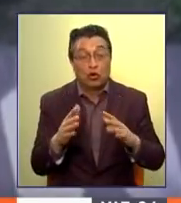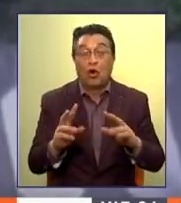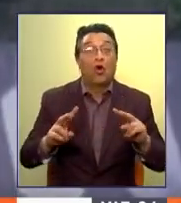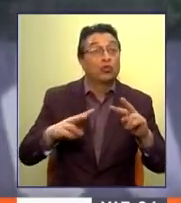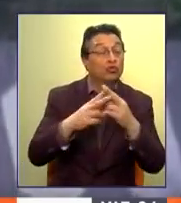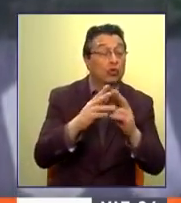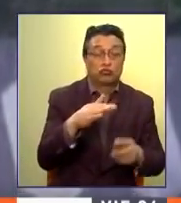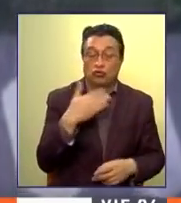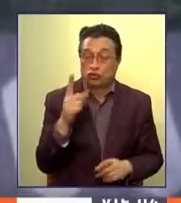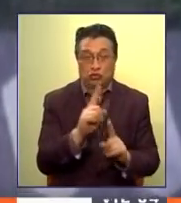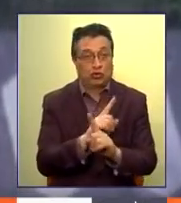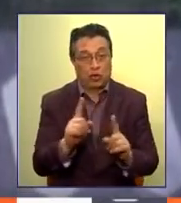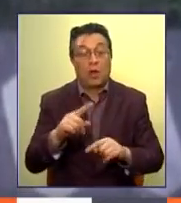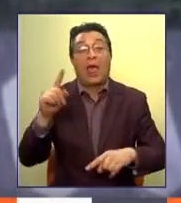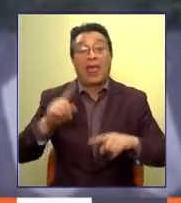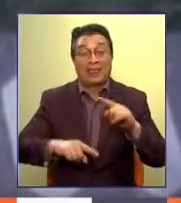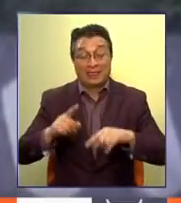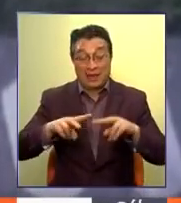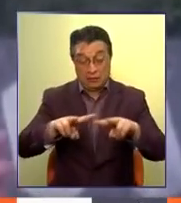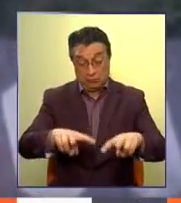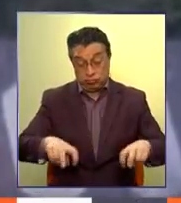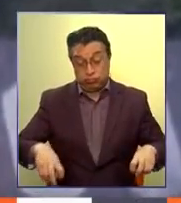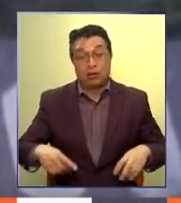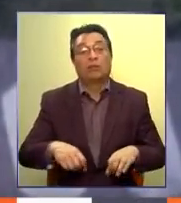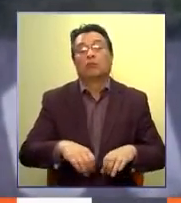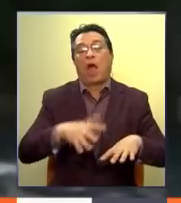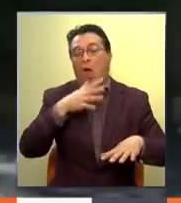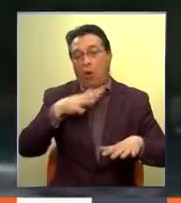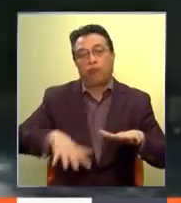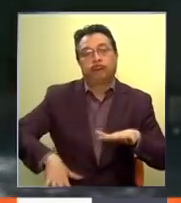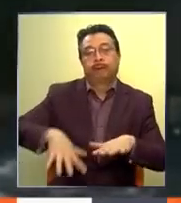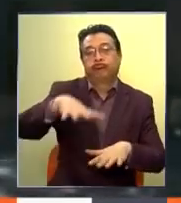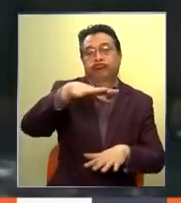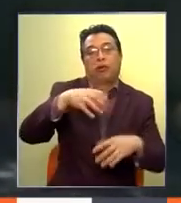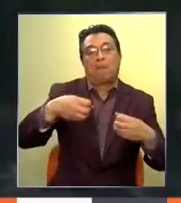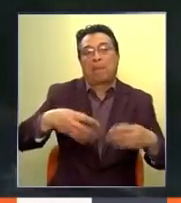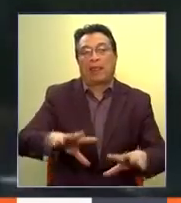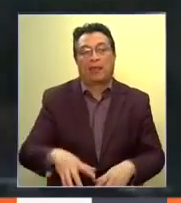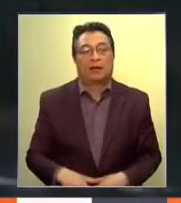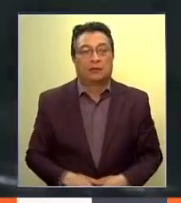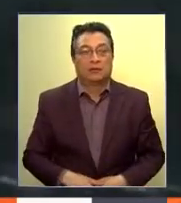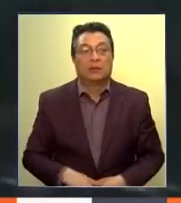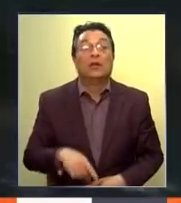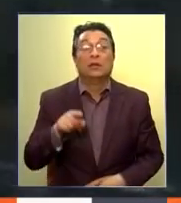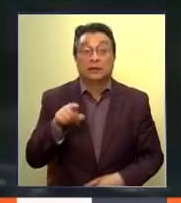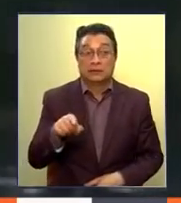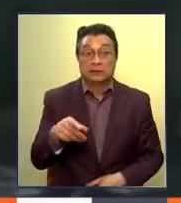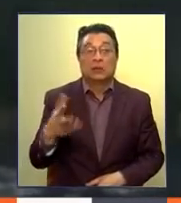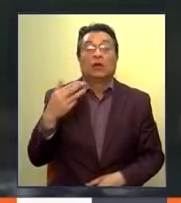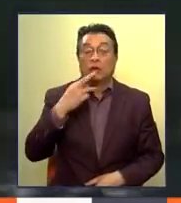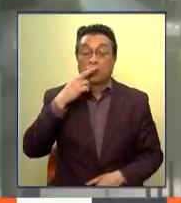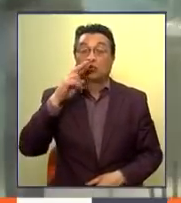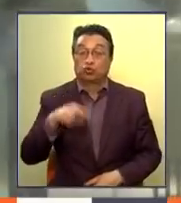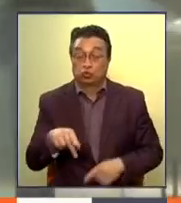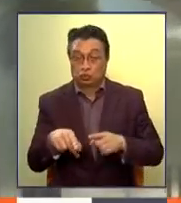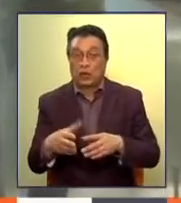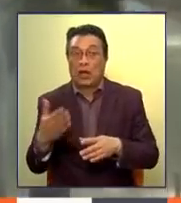construcción, pero muchas tierras de cultivo se inundaron bajo el agua. Pero antes, Maysak estuvo al sur de la